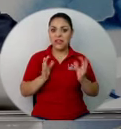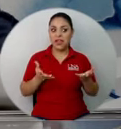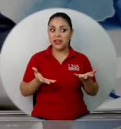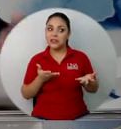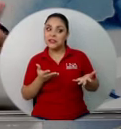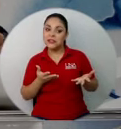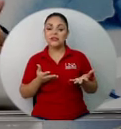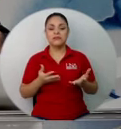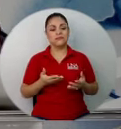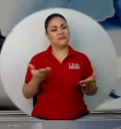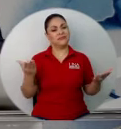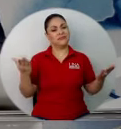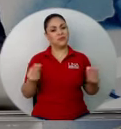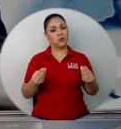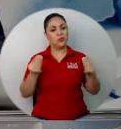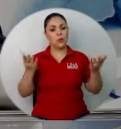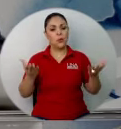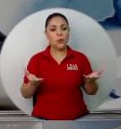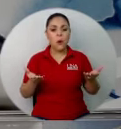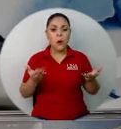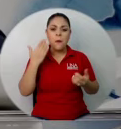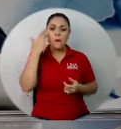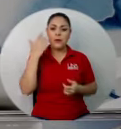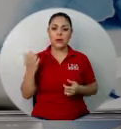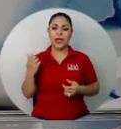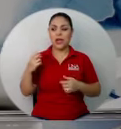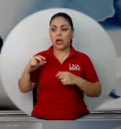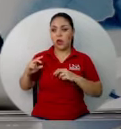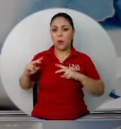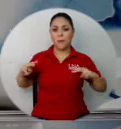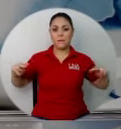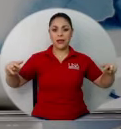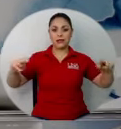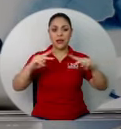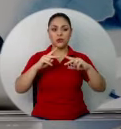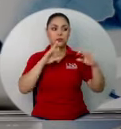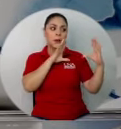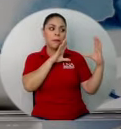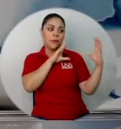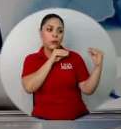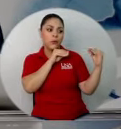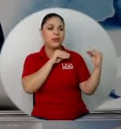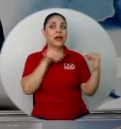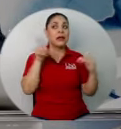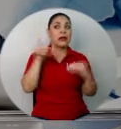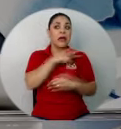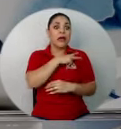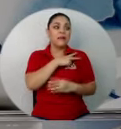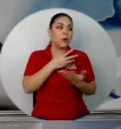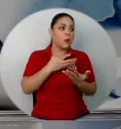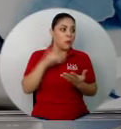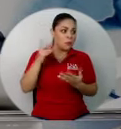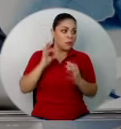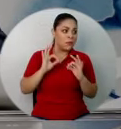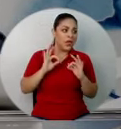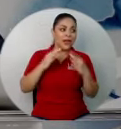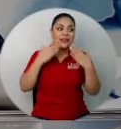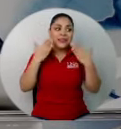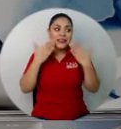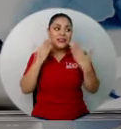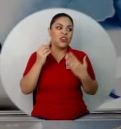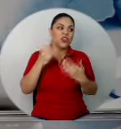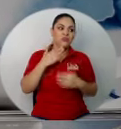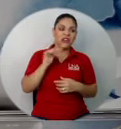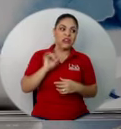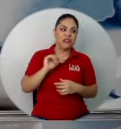Qué lamentable tiene que ser que una persona le pregunte a otra que cómo anda el carácter del jefe o de la jefatura, si